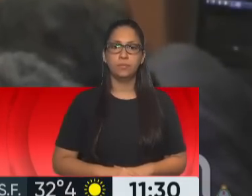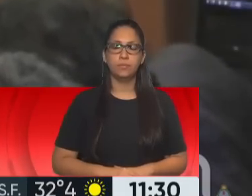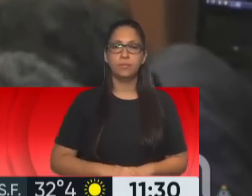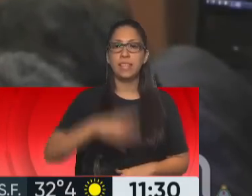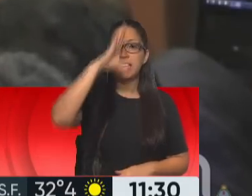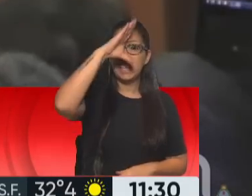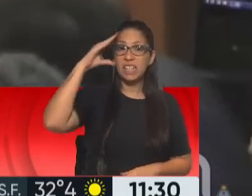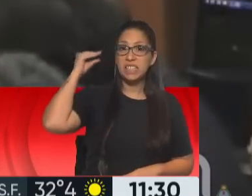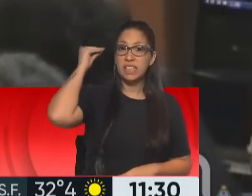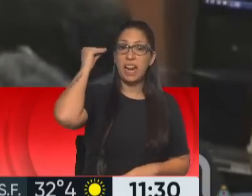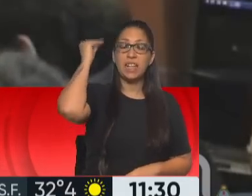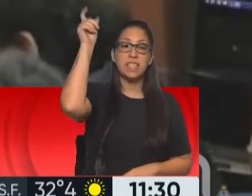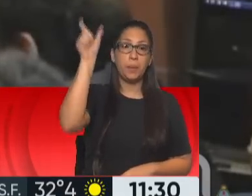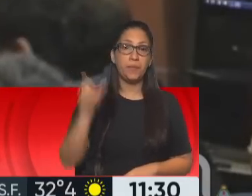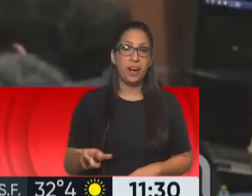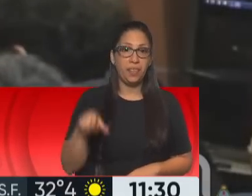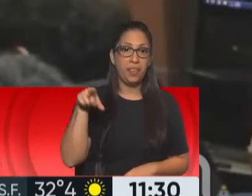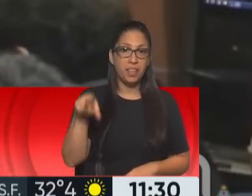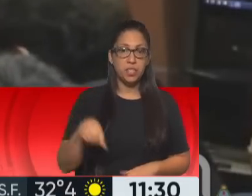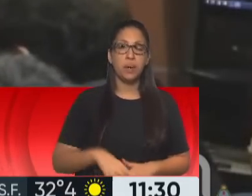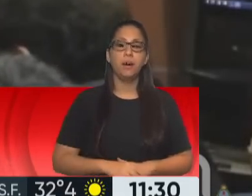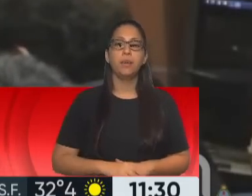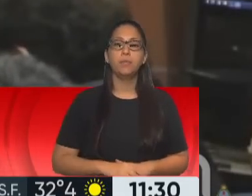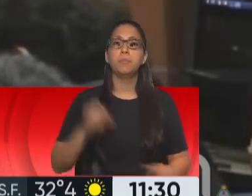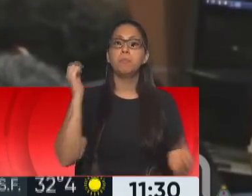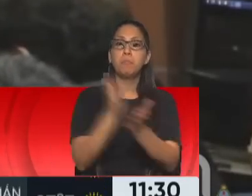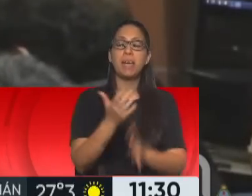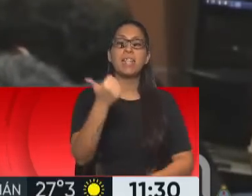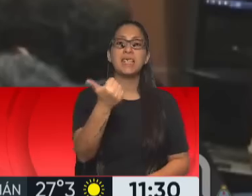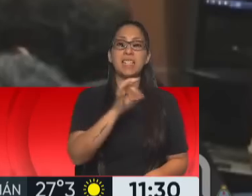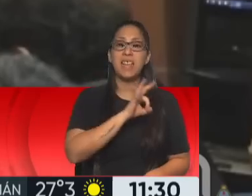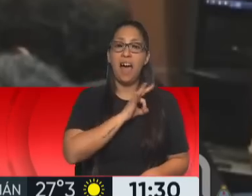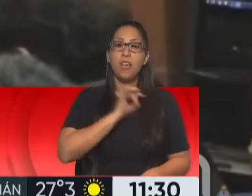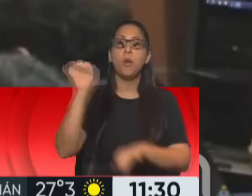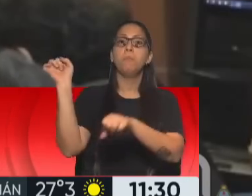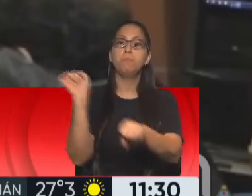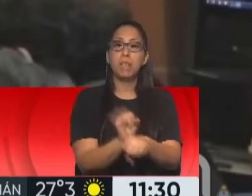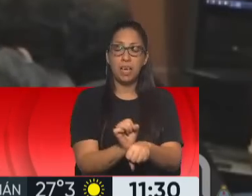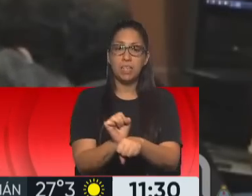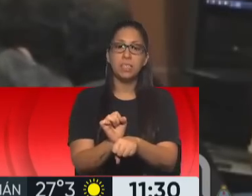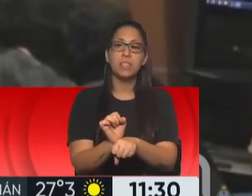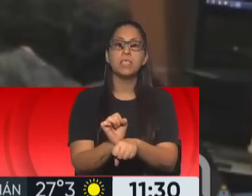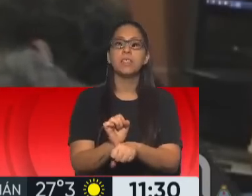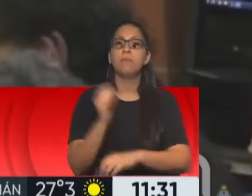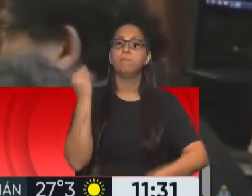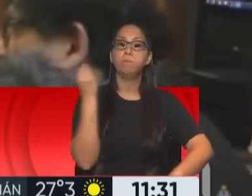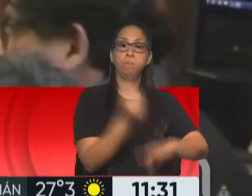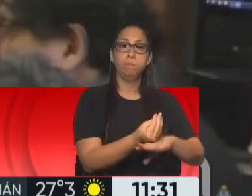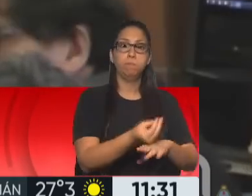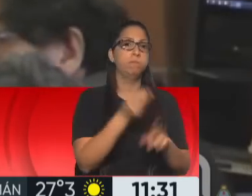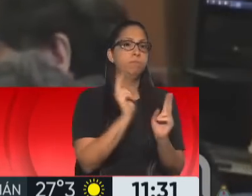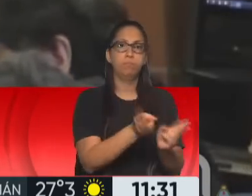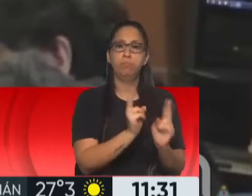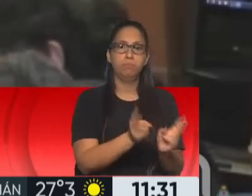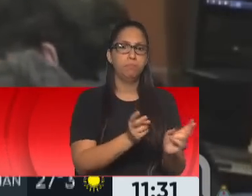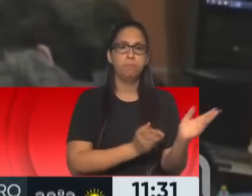Cristina Elizabeth Fernández de Kirchner, a la pena de 6 años de prisión, inhabilitación especial perpetua